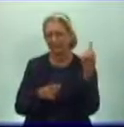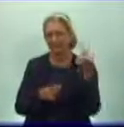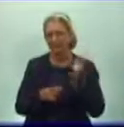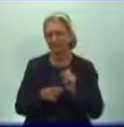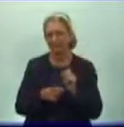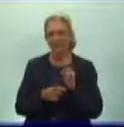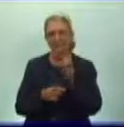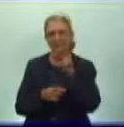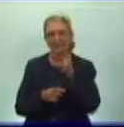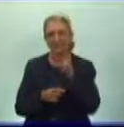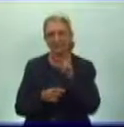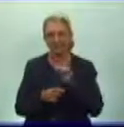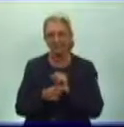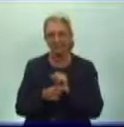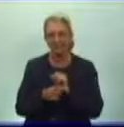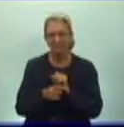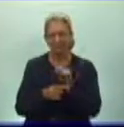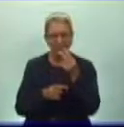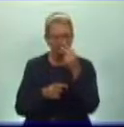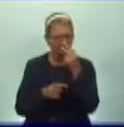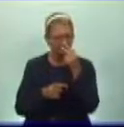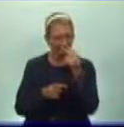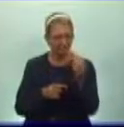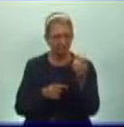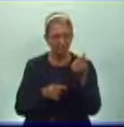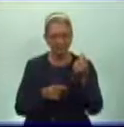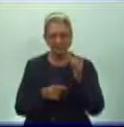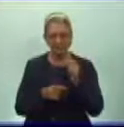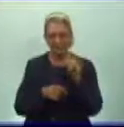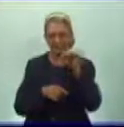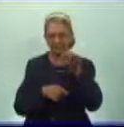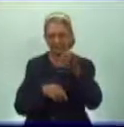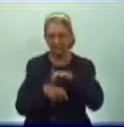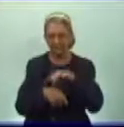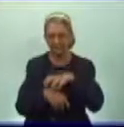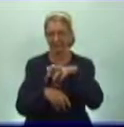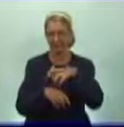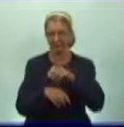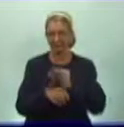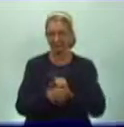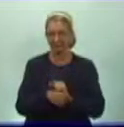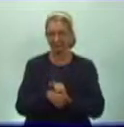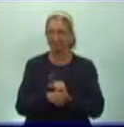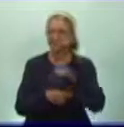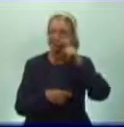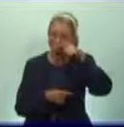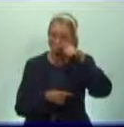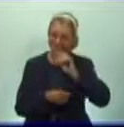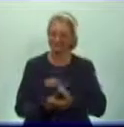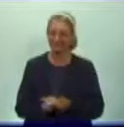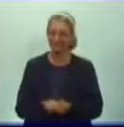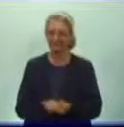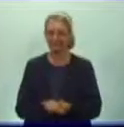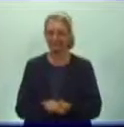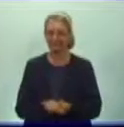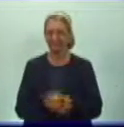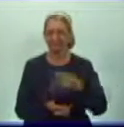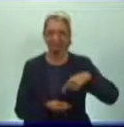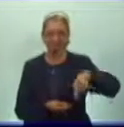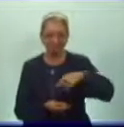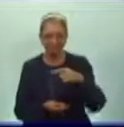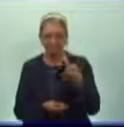majá, el almiquí, la abeja. Fíjense bien, y la cotorra. Ustedes